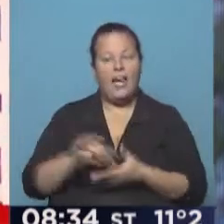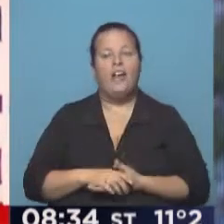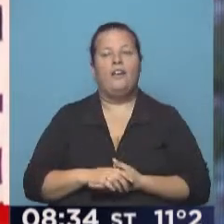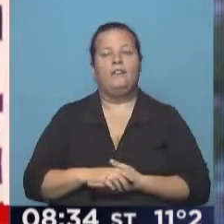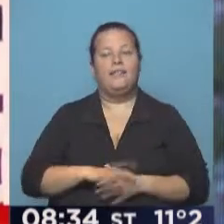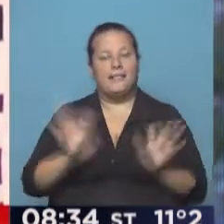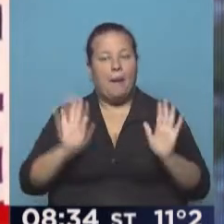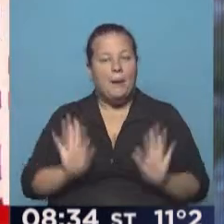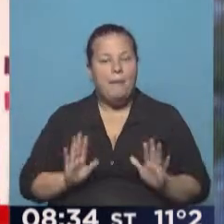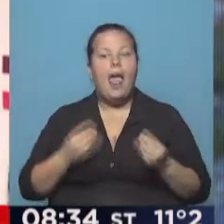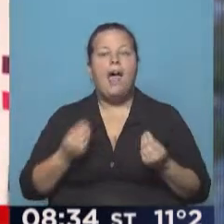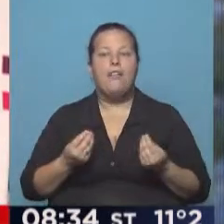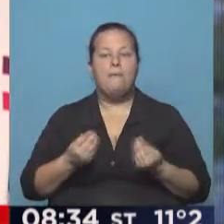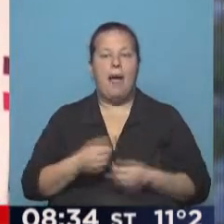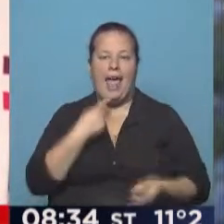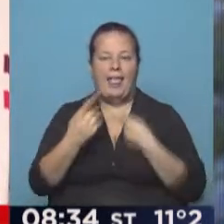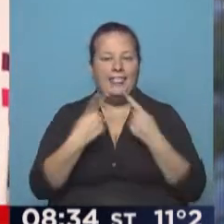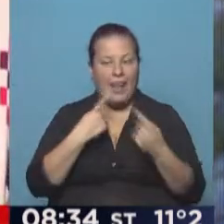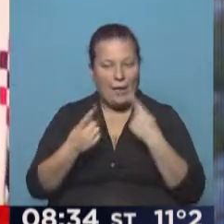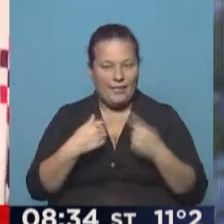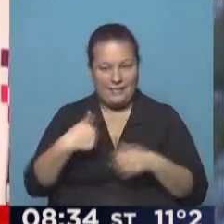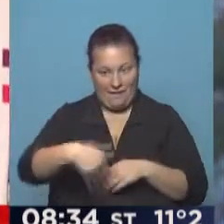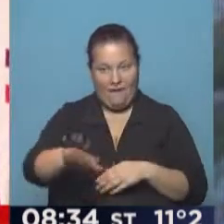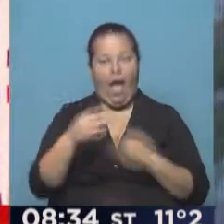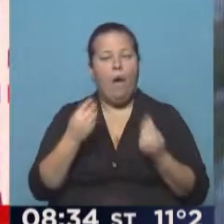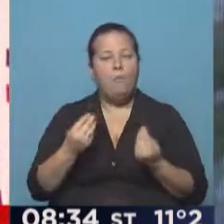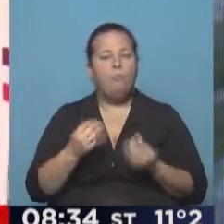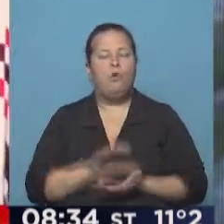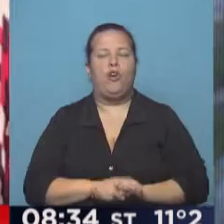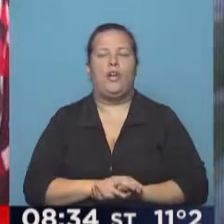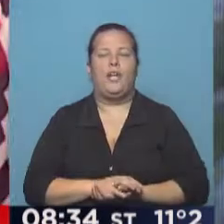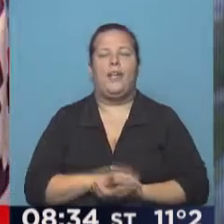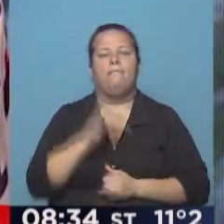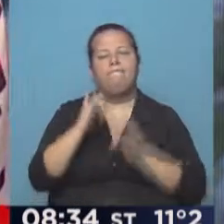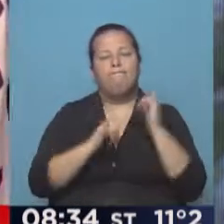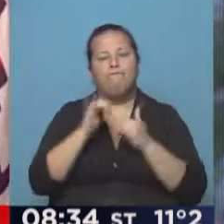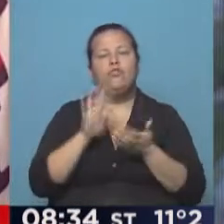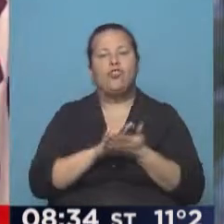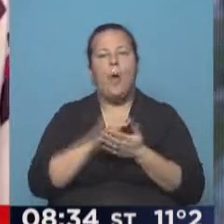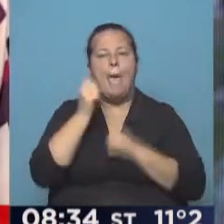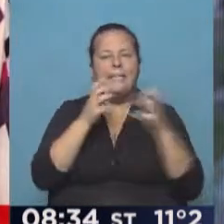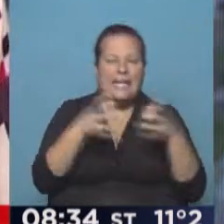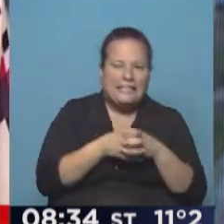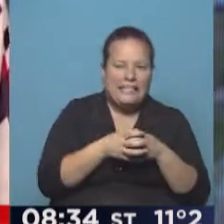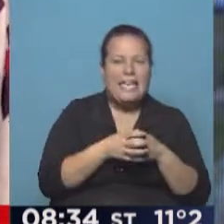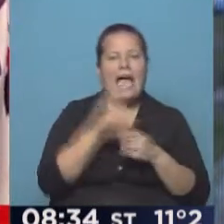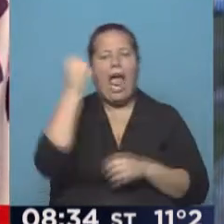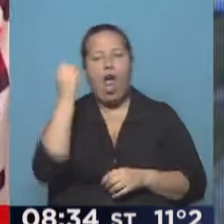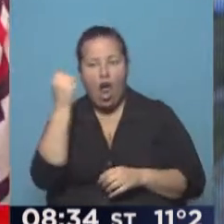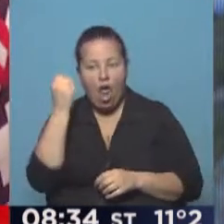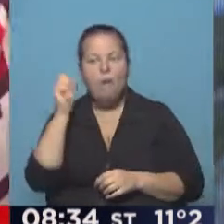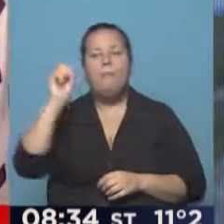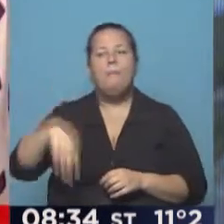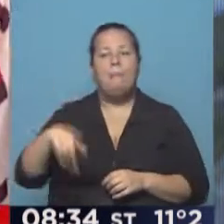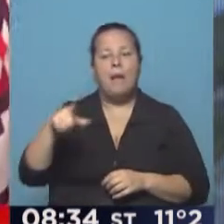Ya preparados para hacer la entrevista a continuación, porque se trata de hablar de pymes, se trata de hablar de economía, y